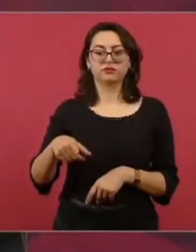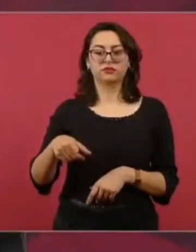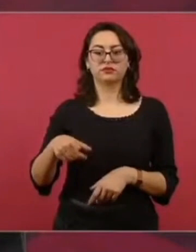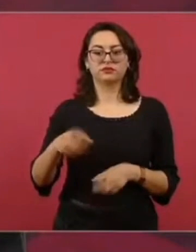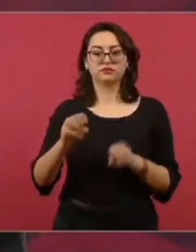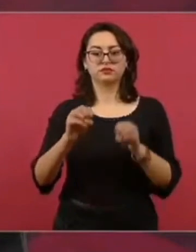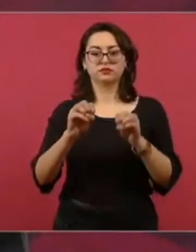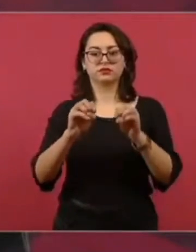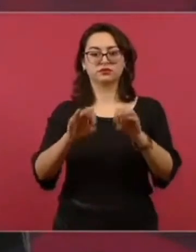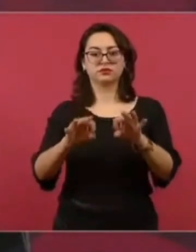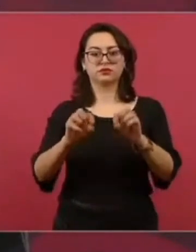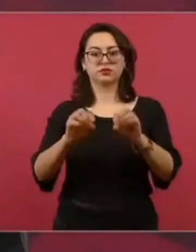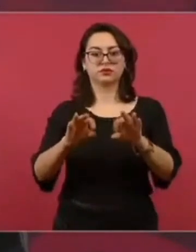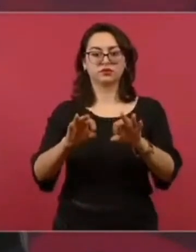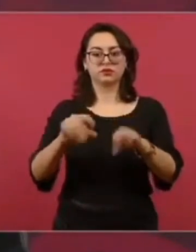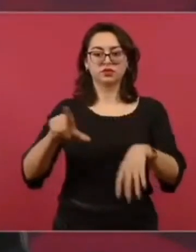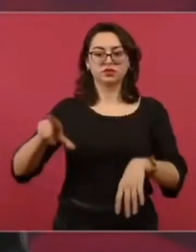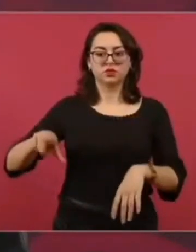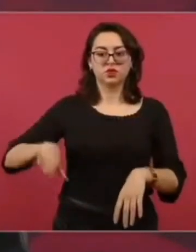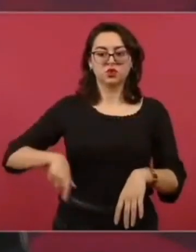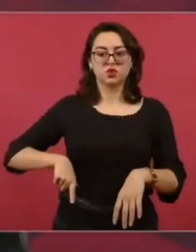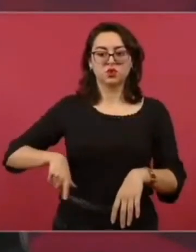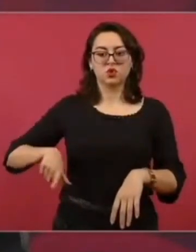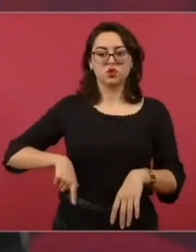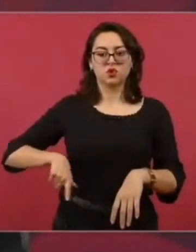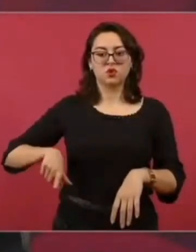una oficina del gobierno del estado.